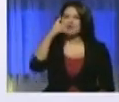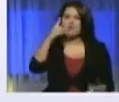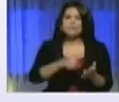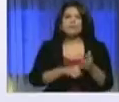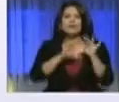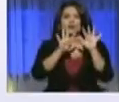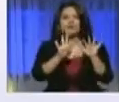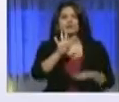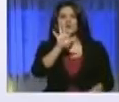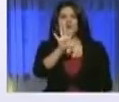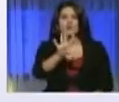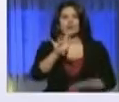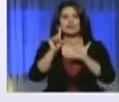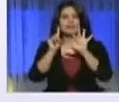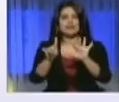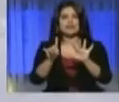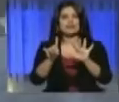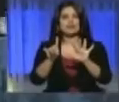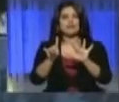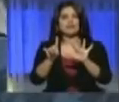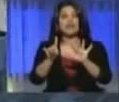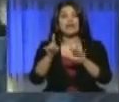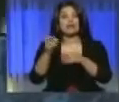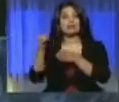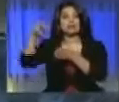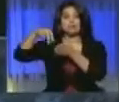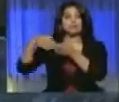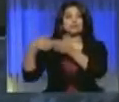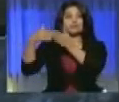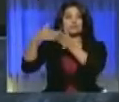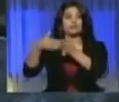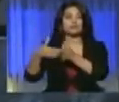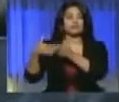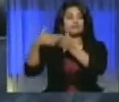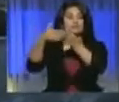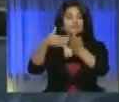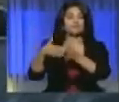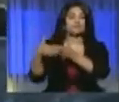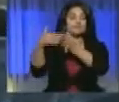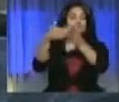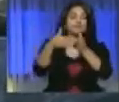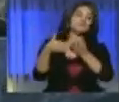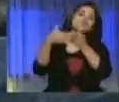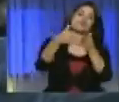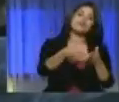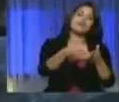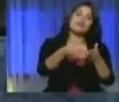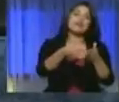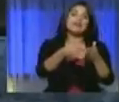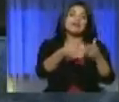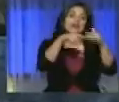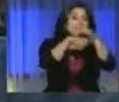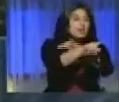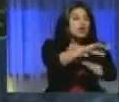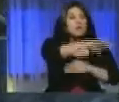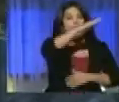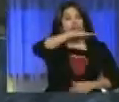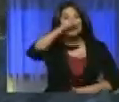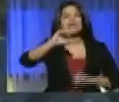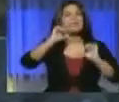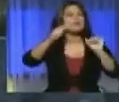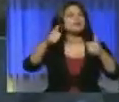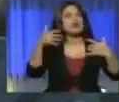diciembre 1956, llegado en el yate Granma y la Sierra Maestra. Y la guerra,